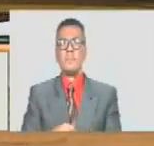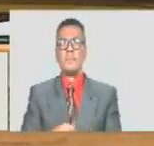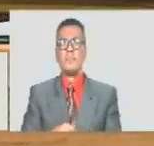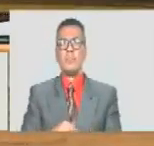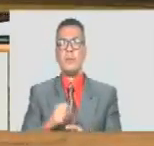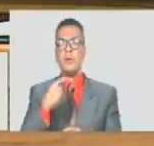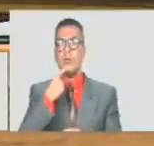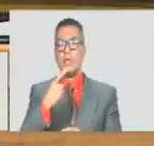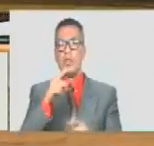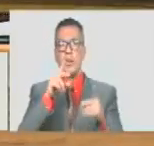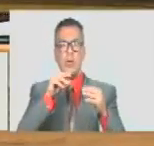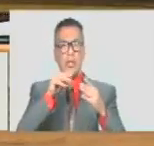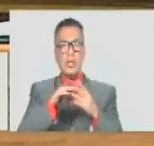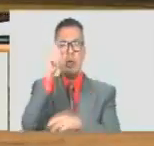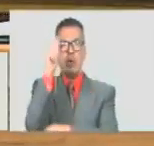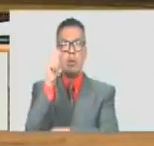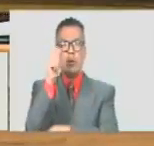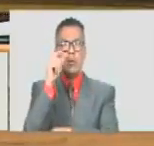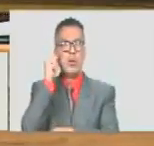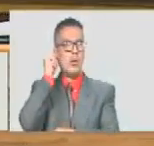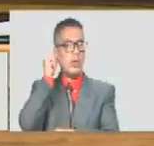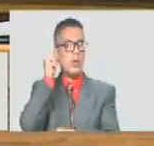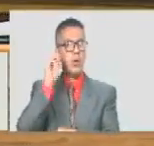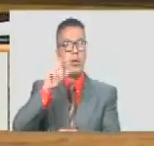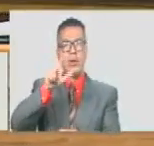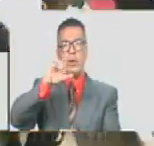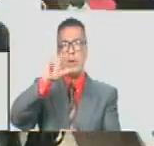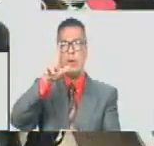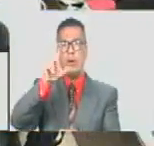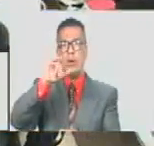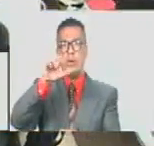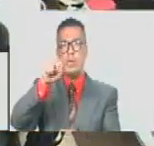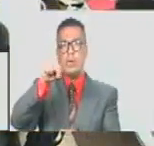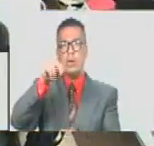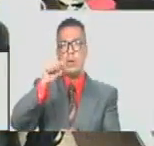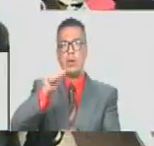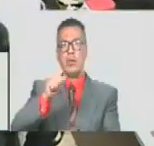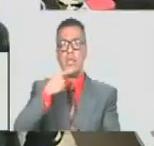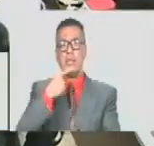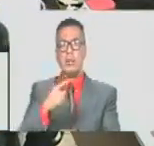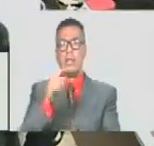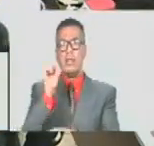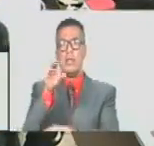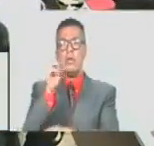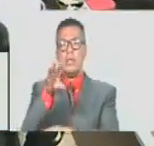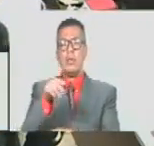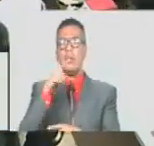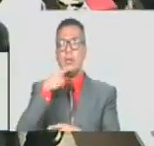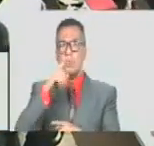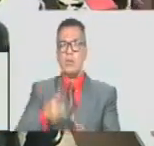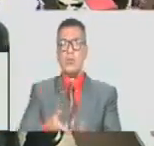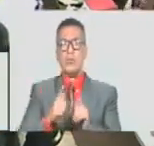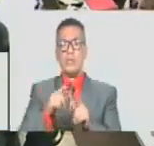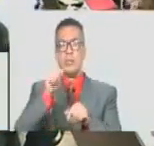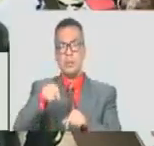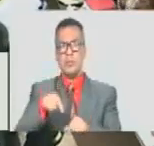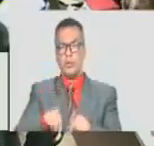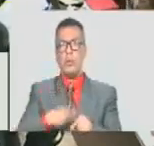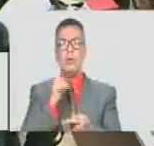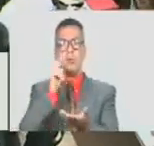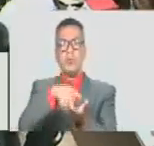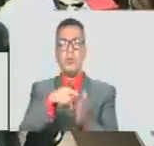Voy a dejar en el derecho de palabra a la diputada Liliana González. Solicito al Tribunal de Oradores, se le concede.